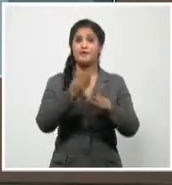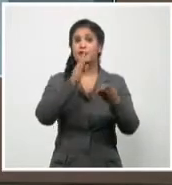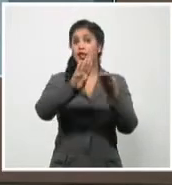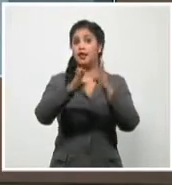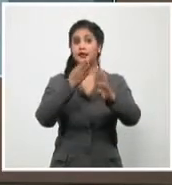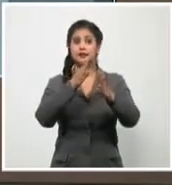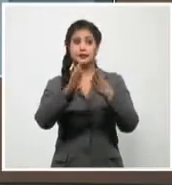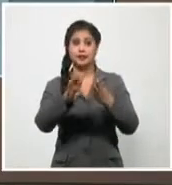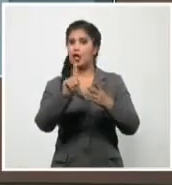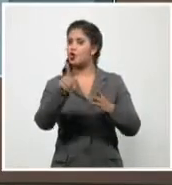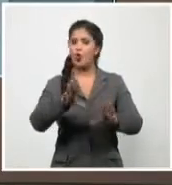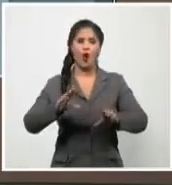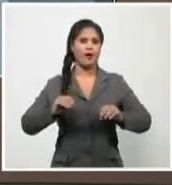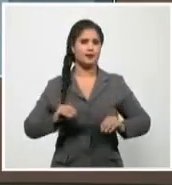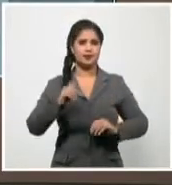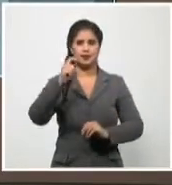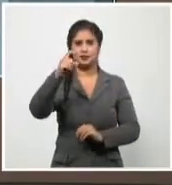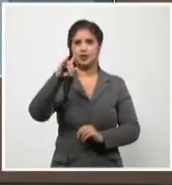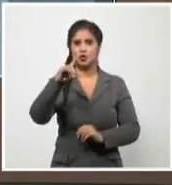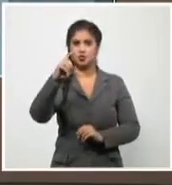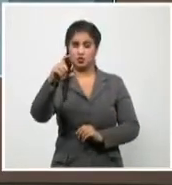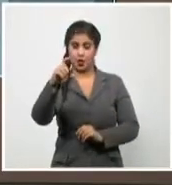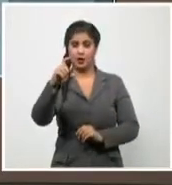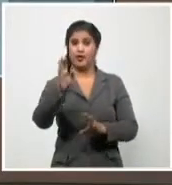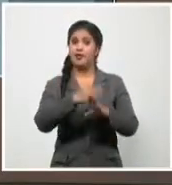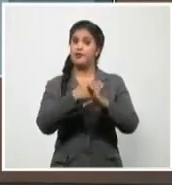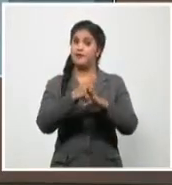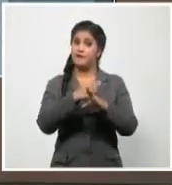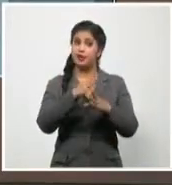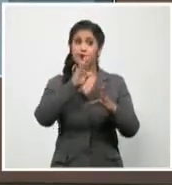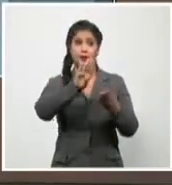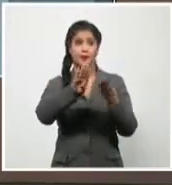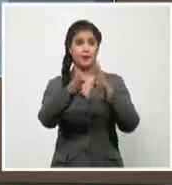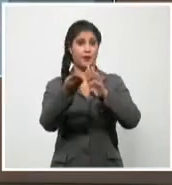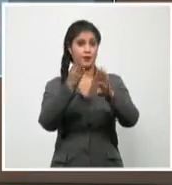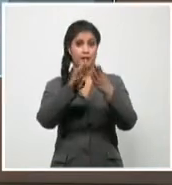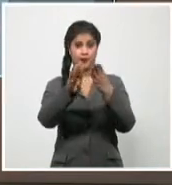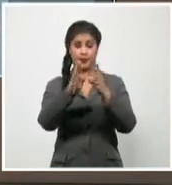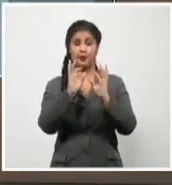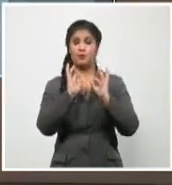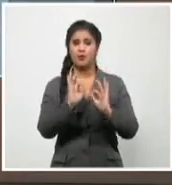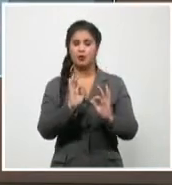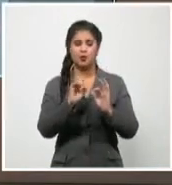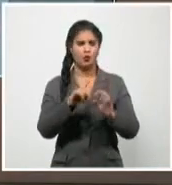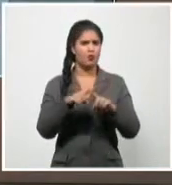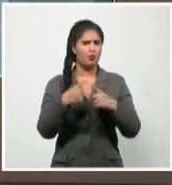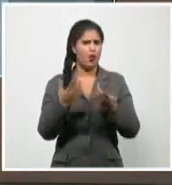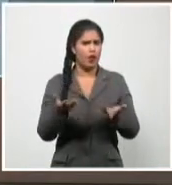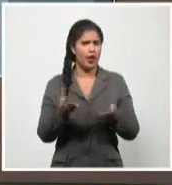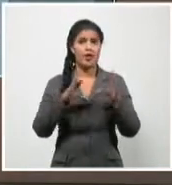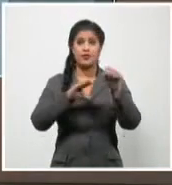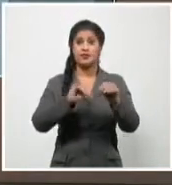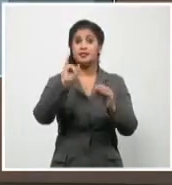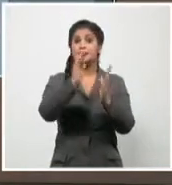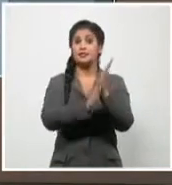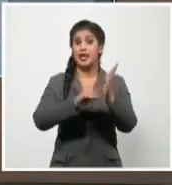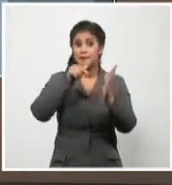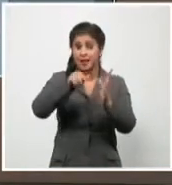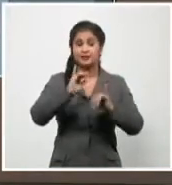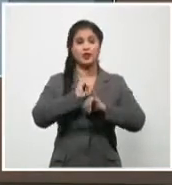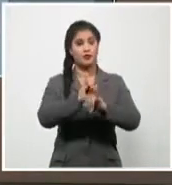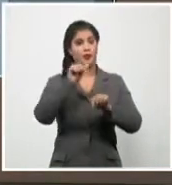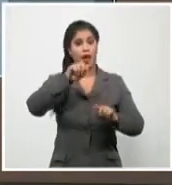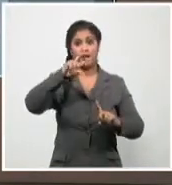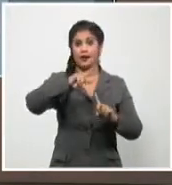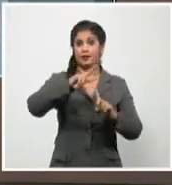hasta lo silban en la habana que no son de comercio no reciben el ceu sé que posee la población durante los próximos seis meses como se había